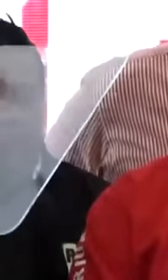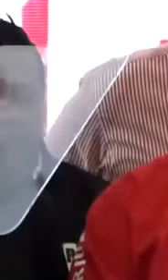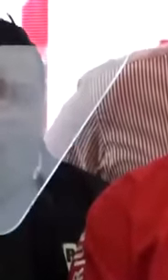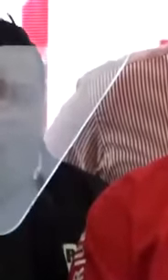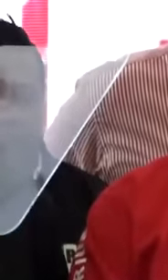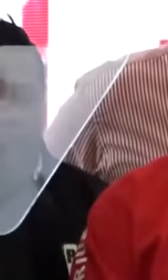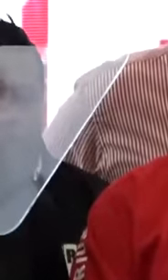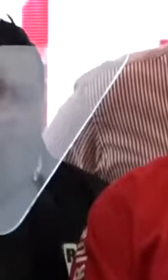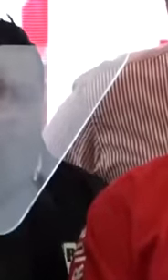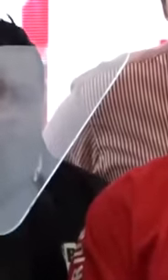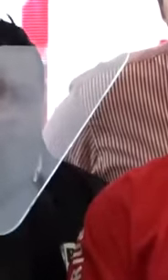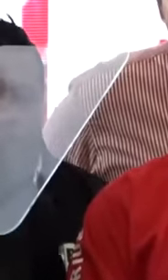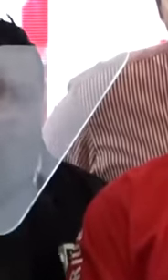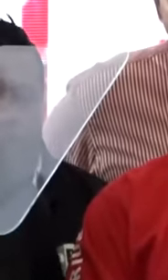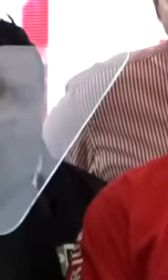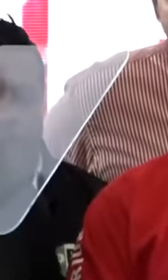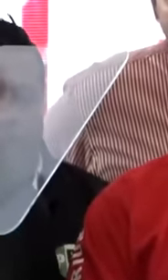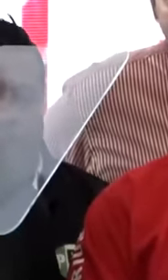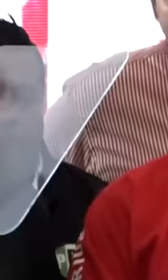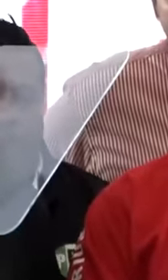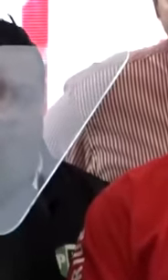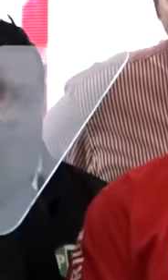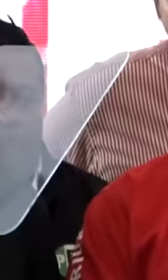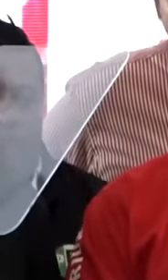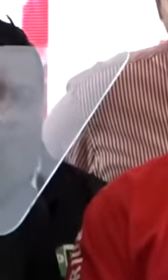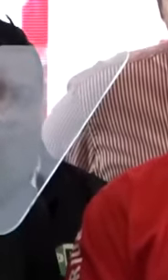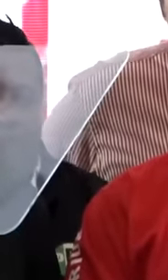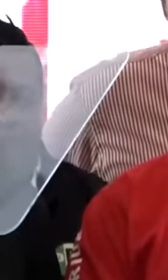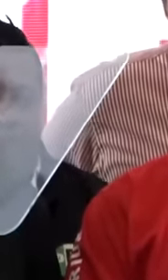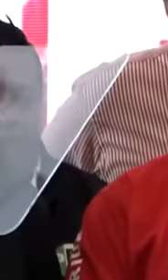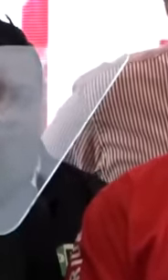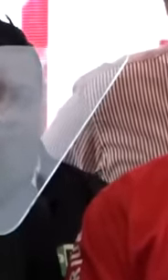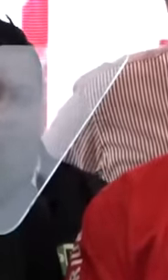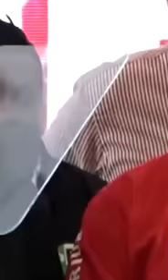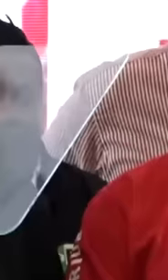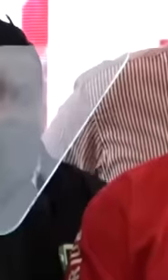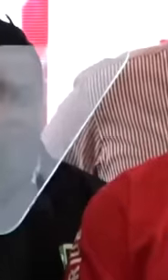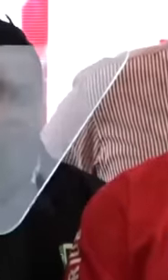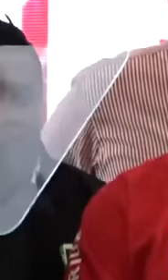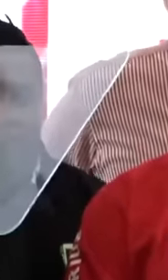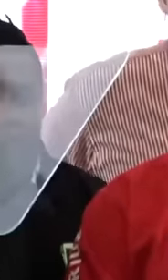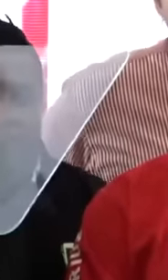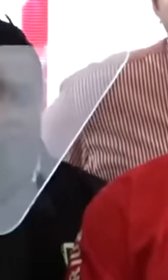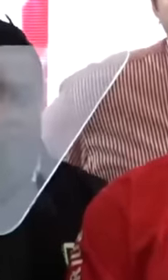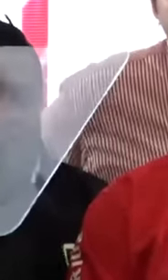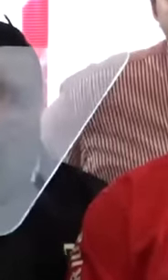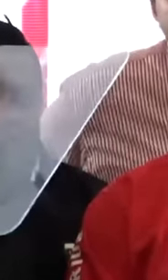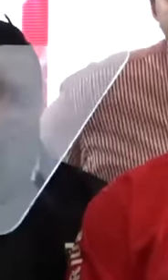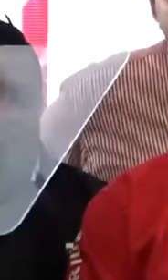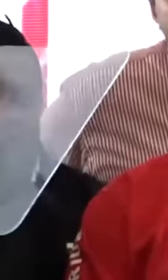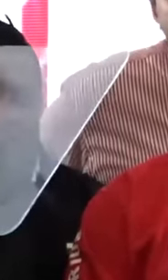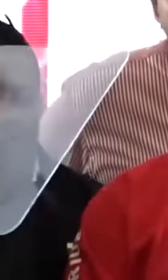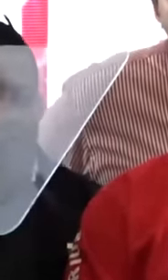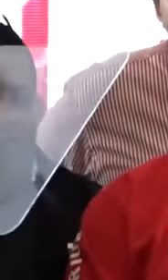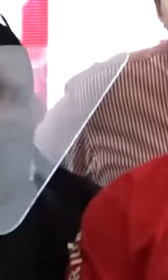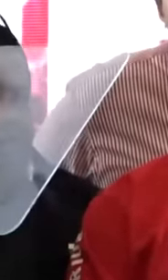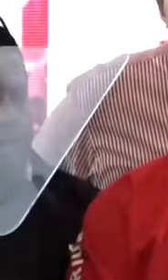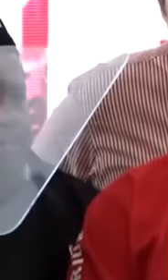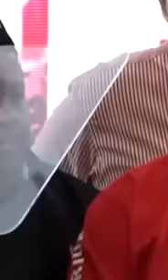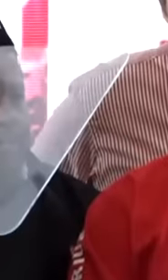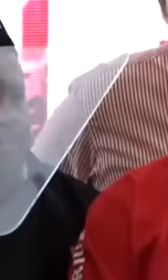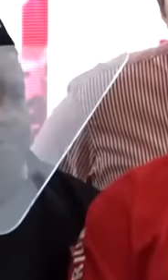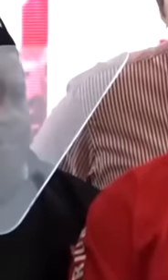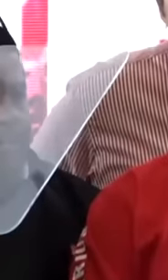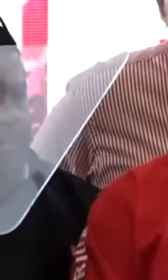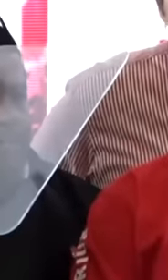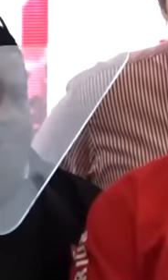Hace unos minutos me comuniqué con la doctora Claudia Sheinbaum para reconocer el resultado de la elección. Le dije que vi